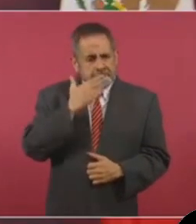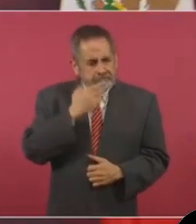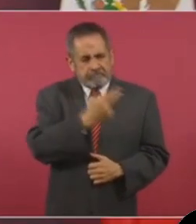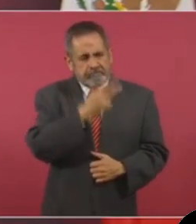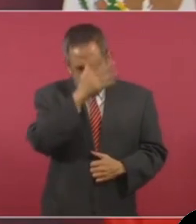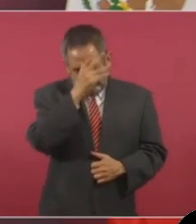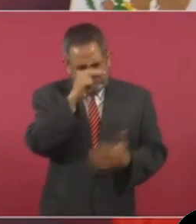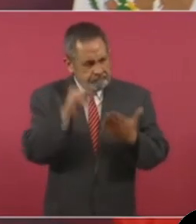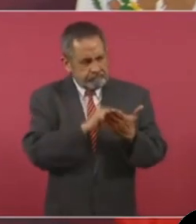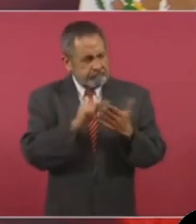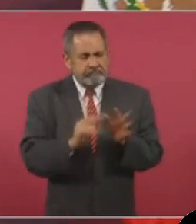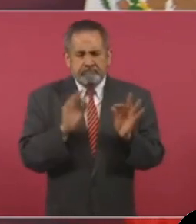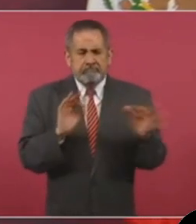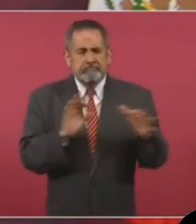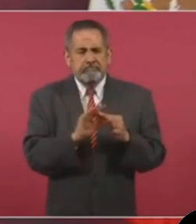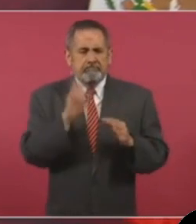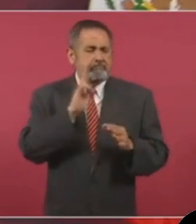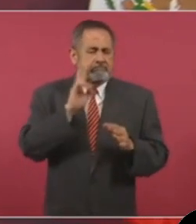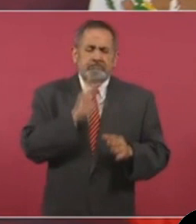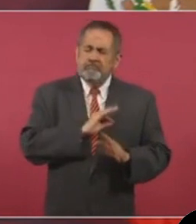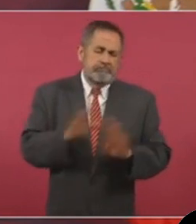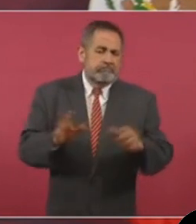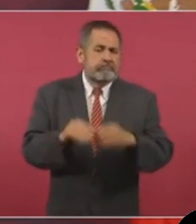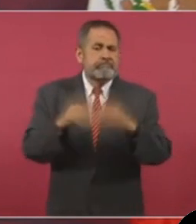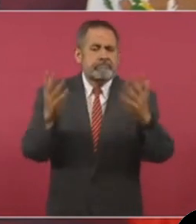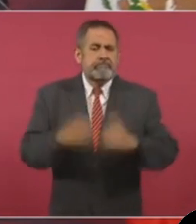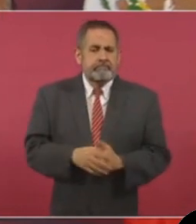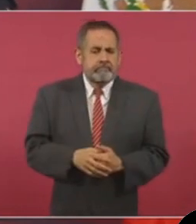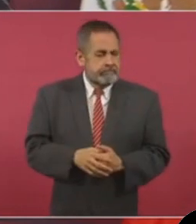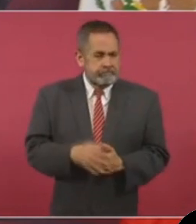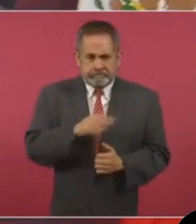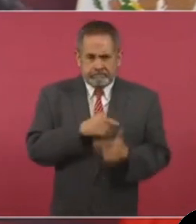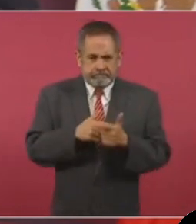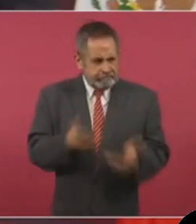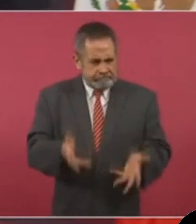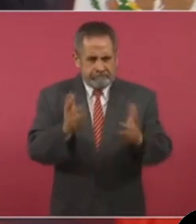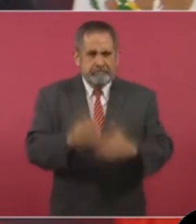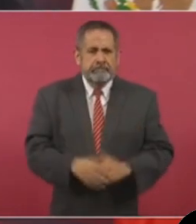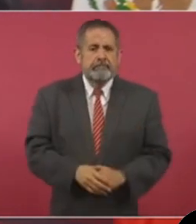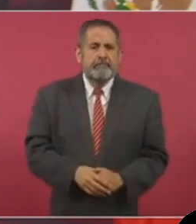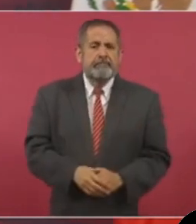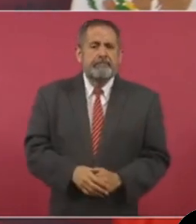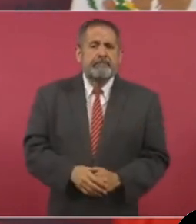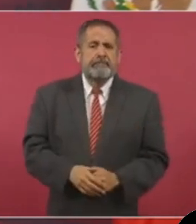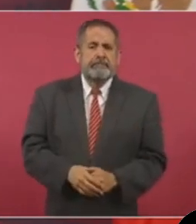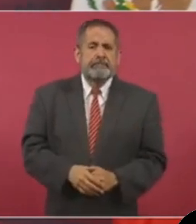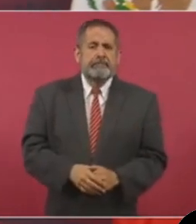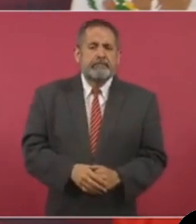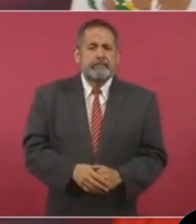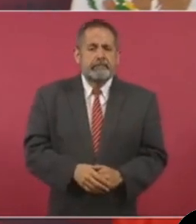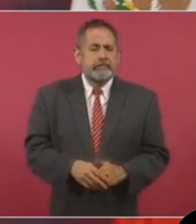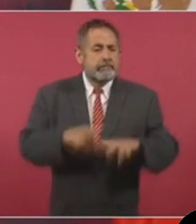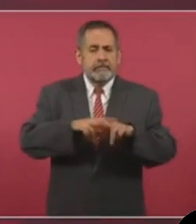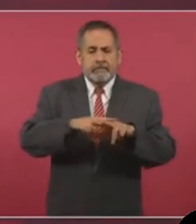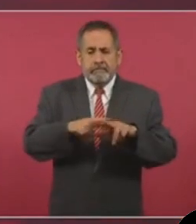este términos es muy claro decir adelante además siguen pasando los